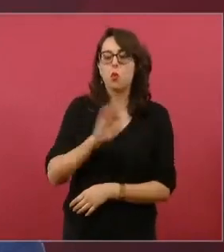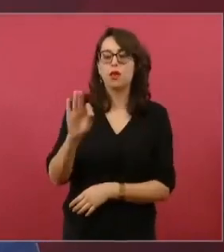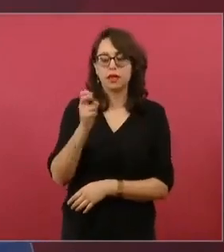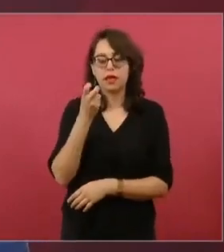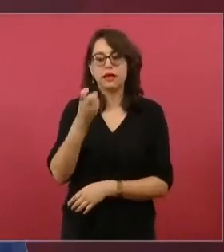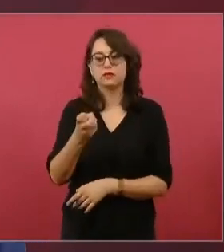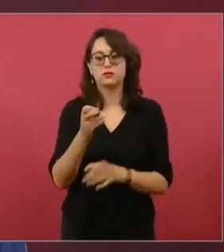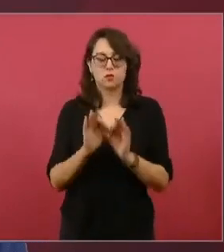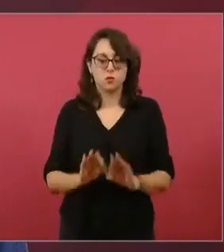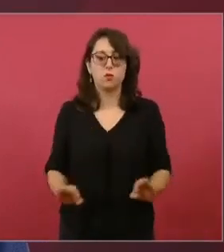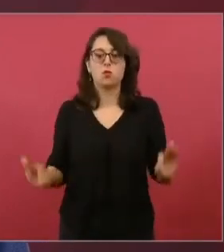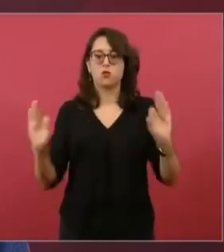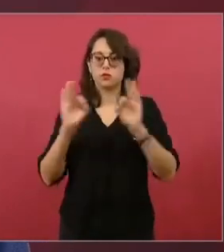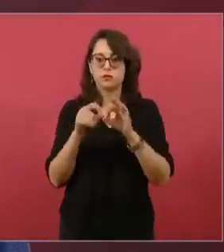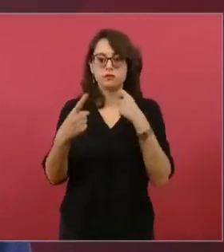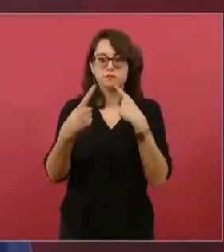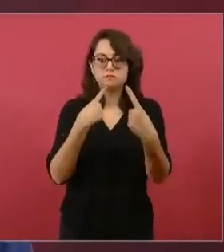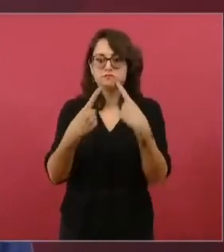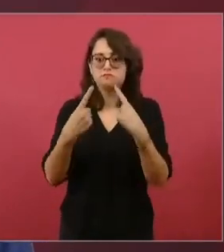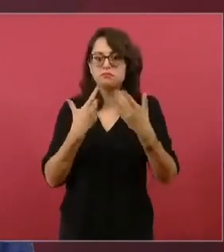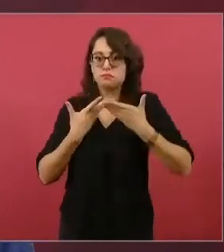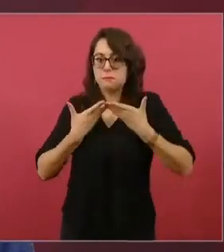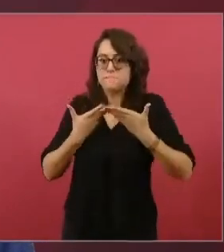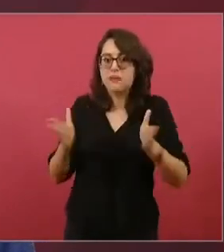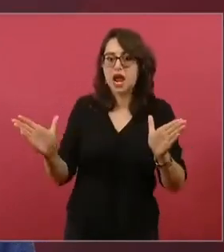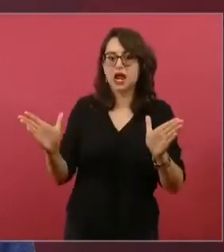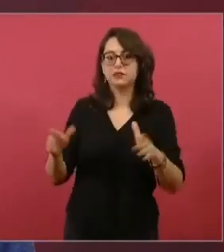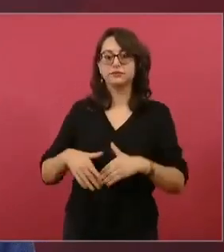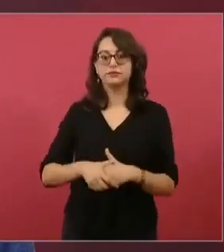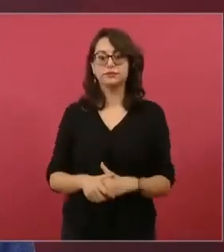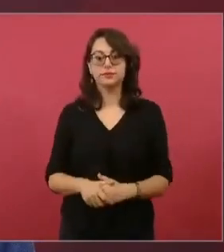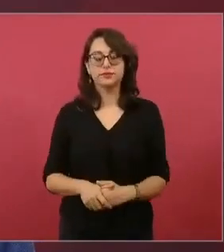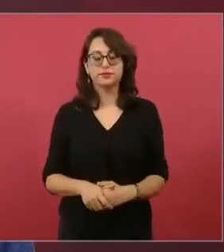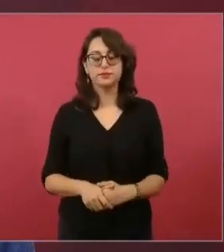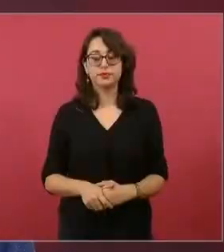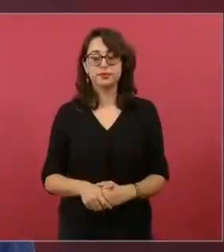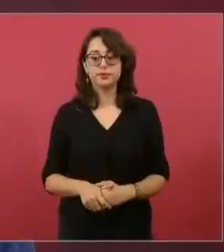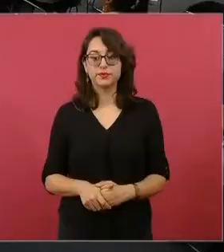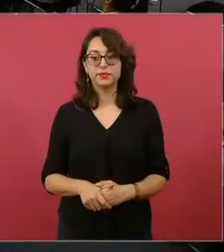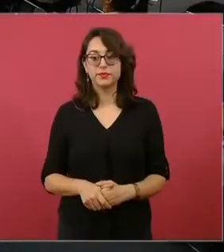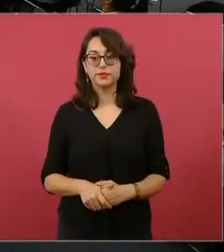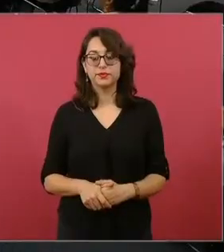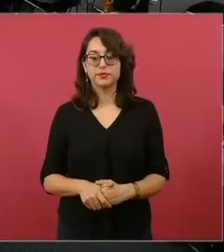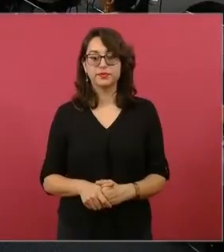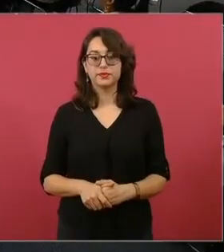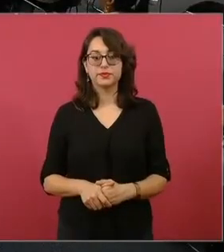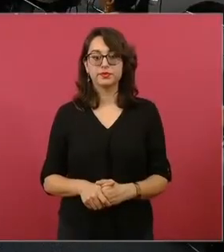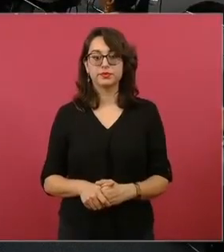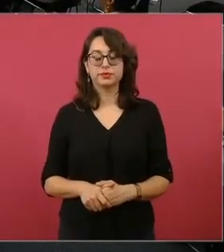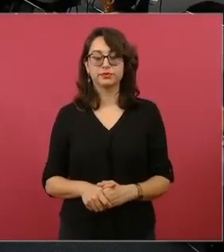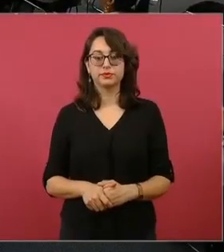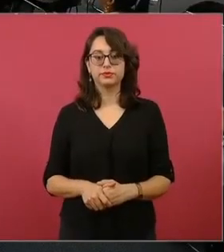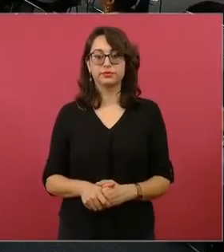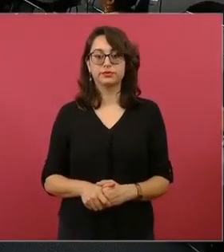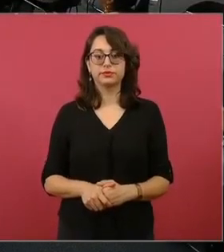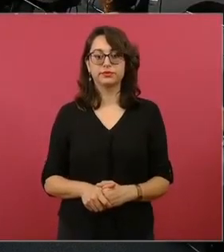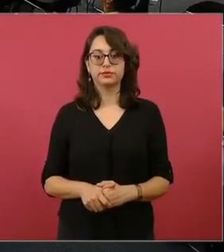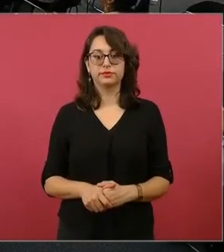Vamos a abrir el debate. Pero entonces el mensaje sería que no se prestaran a difundir estos mensajes.